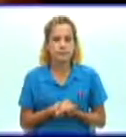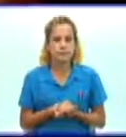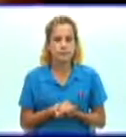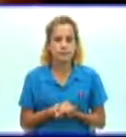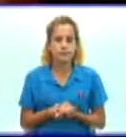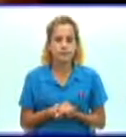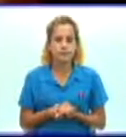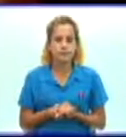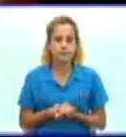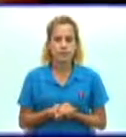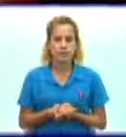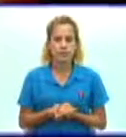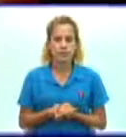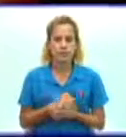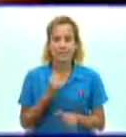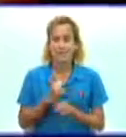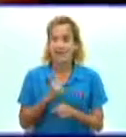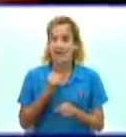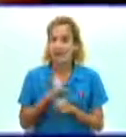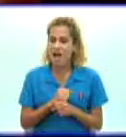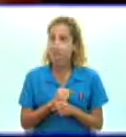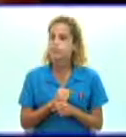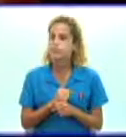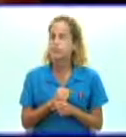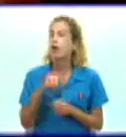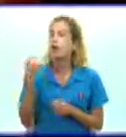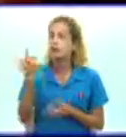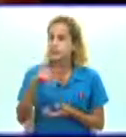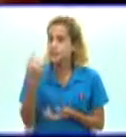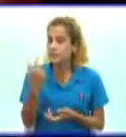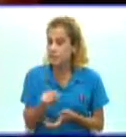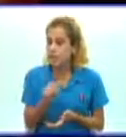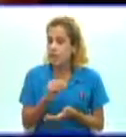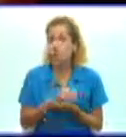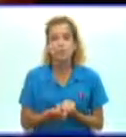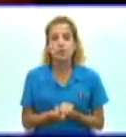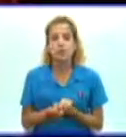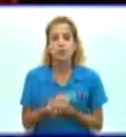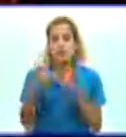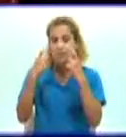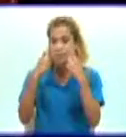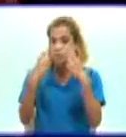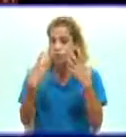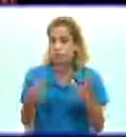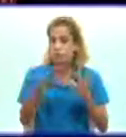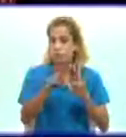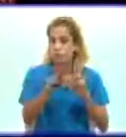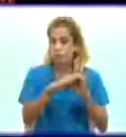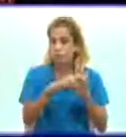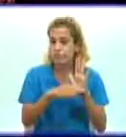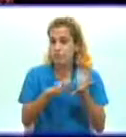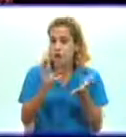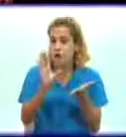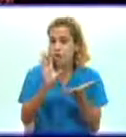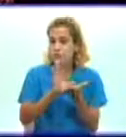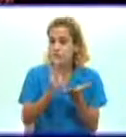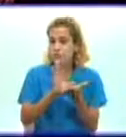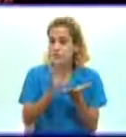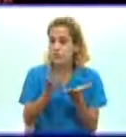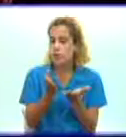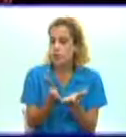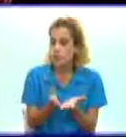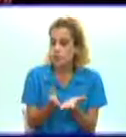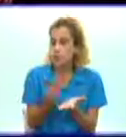Estamos trabajando, estamos repasando importantes contenidos, que además su libro de texto, que es la bibliografía con la que ustedes